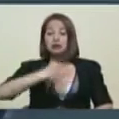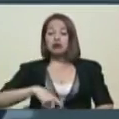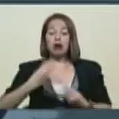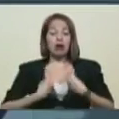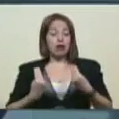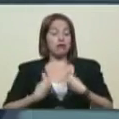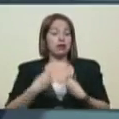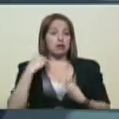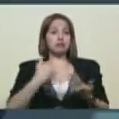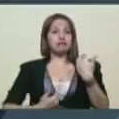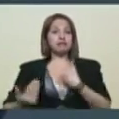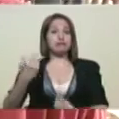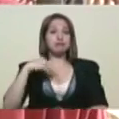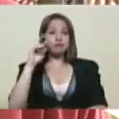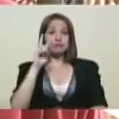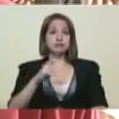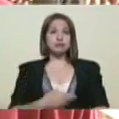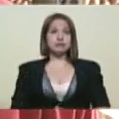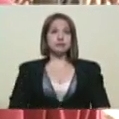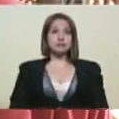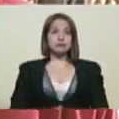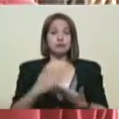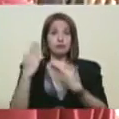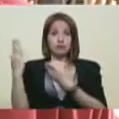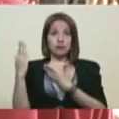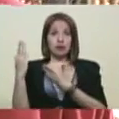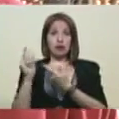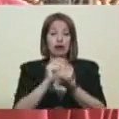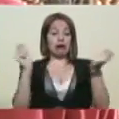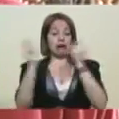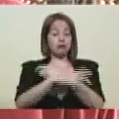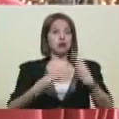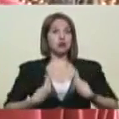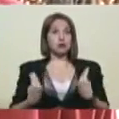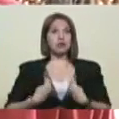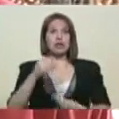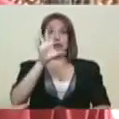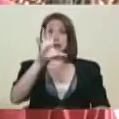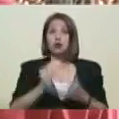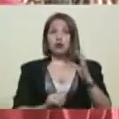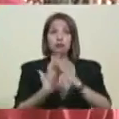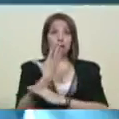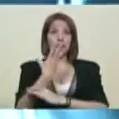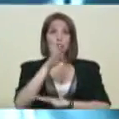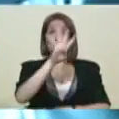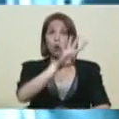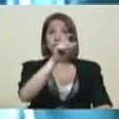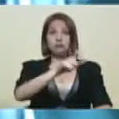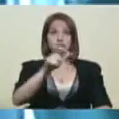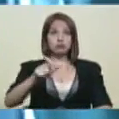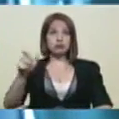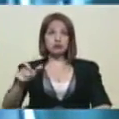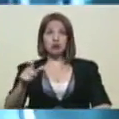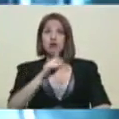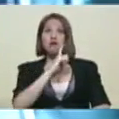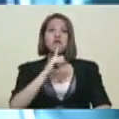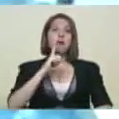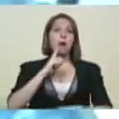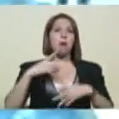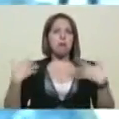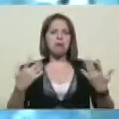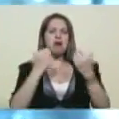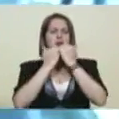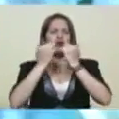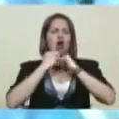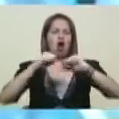Jiménez. Veamos. Su vida cambió el 5 de mayo de 2014, cuando cuatro sujetos, en nombre de una supuesta